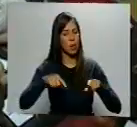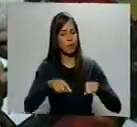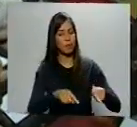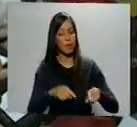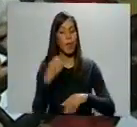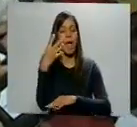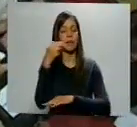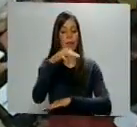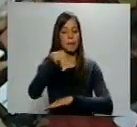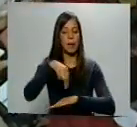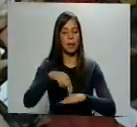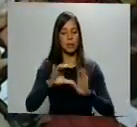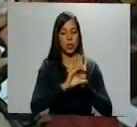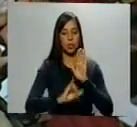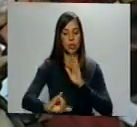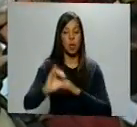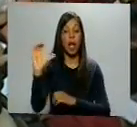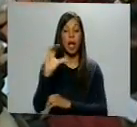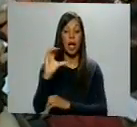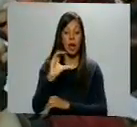Nacional Constituyente en Caracas,